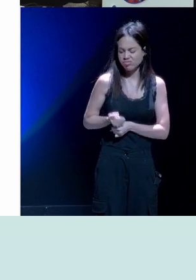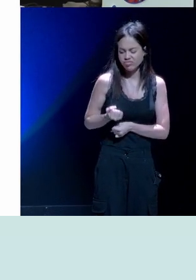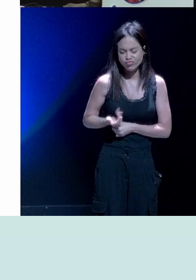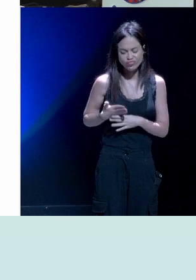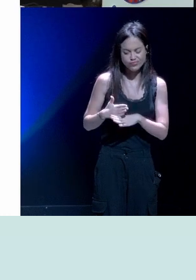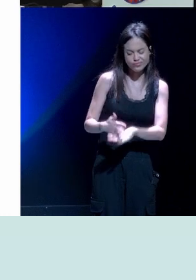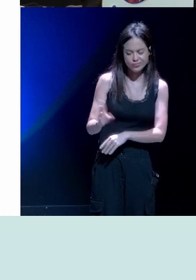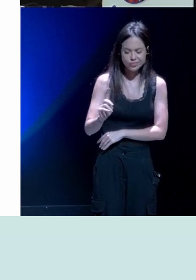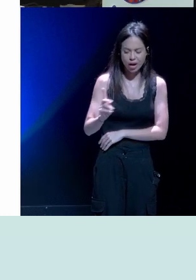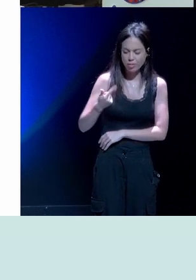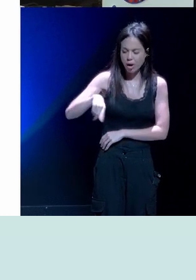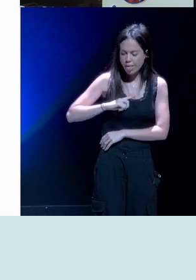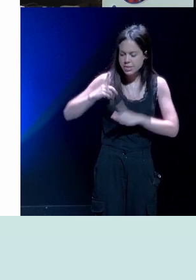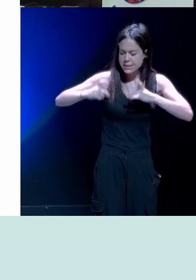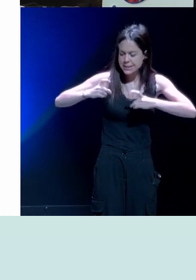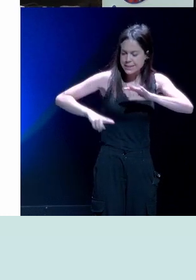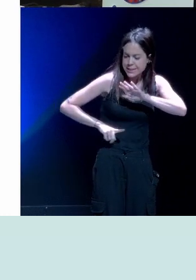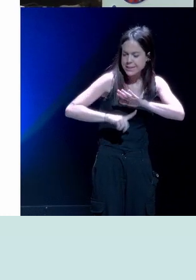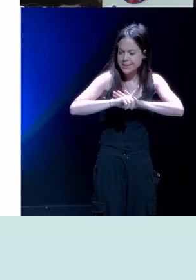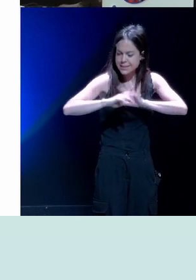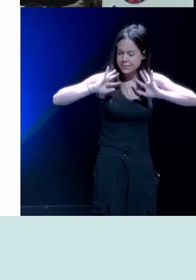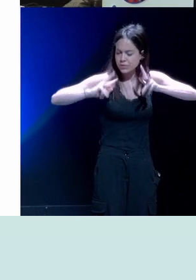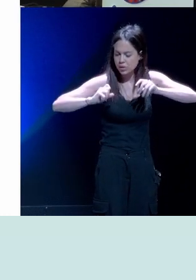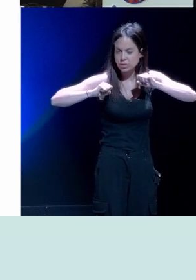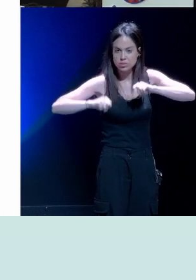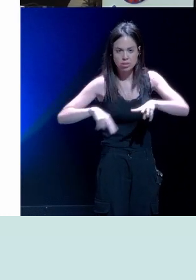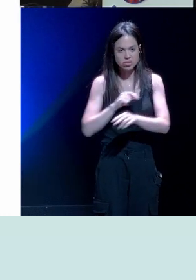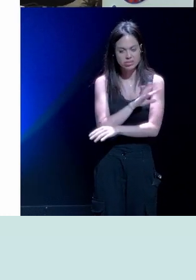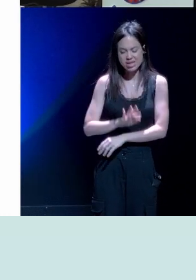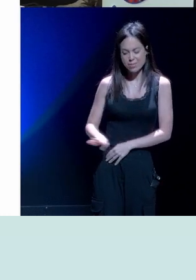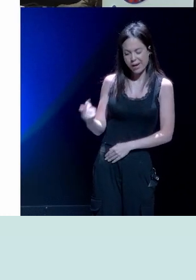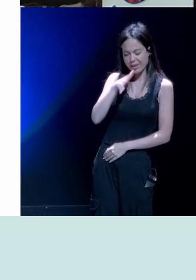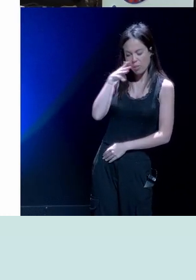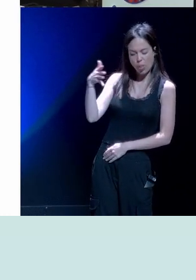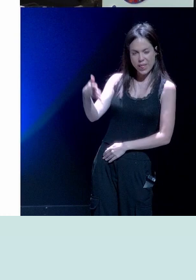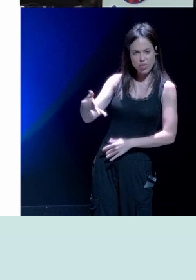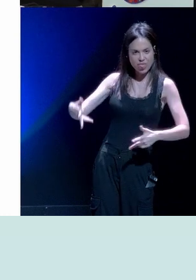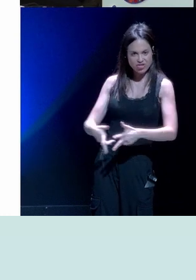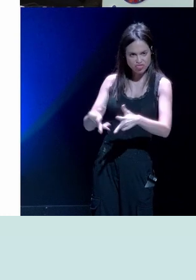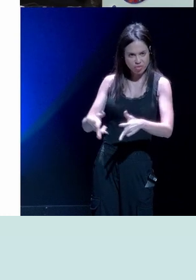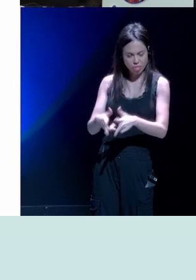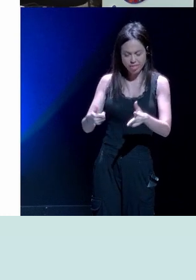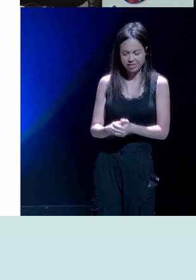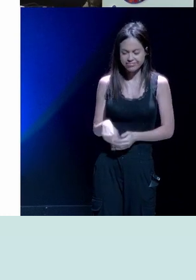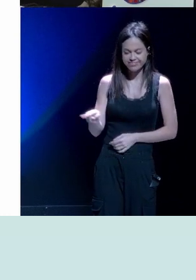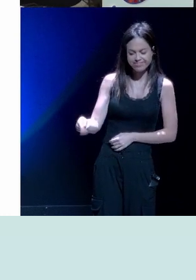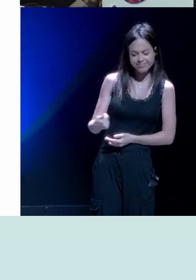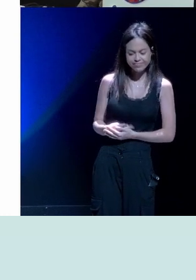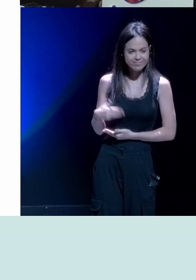esfuerzos para salir adelante. Entonces se les denuncia de alguna manera socialmente, se globaliza